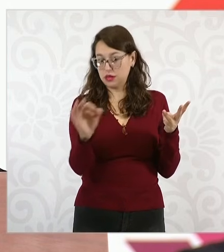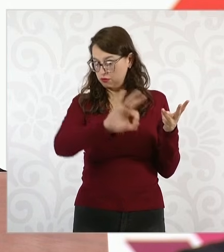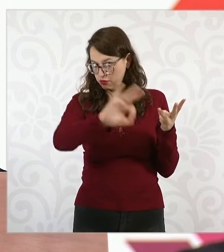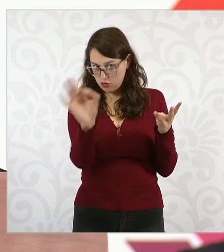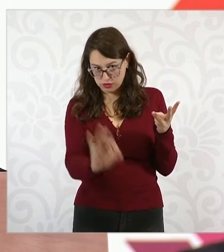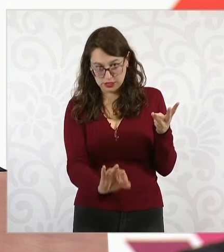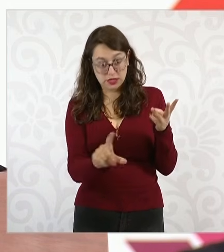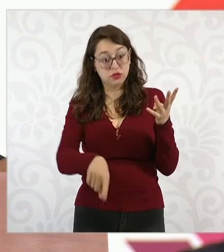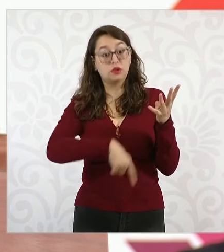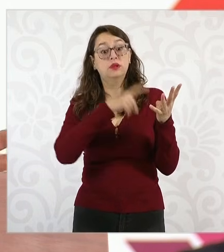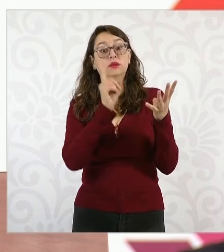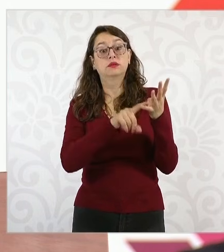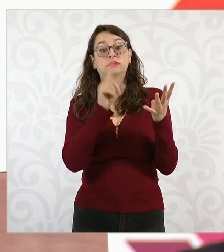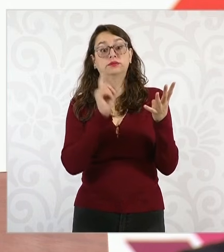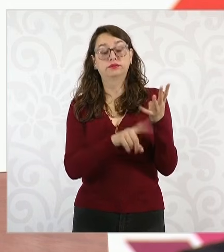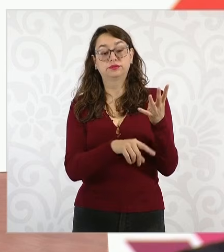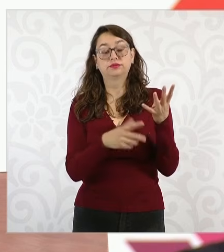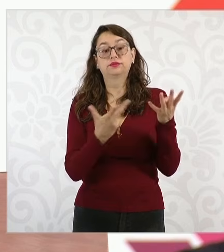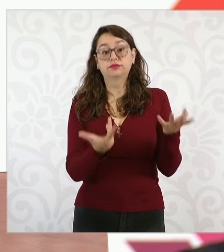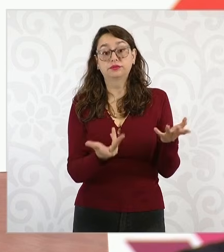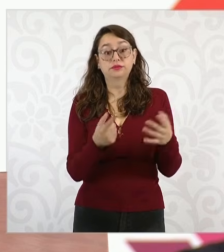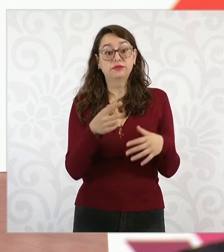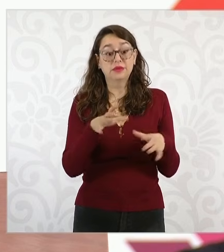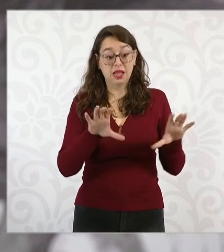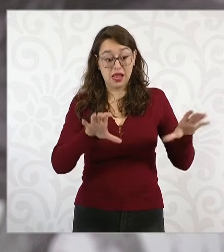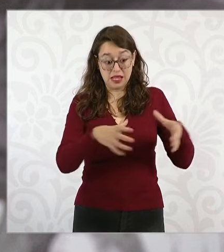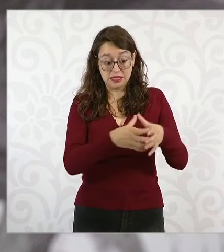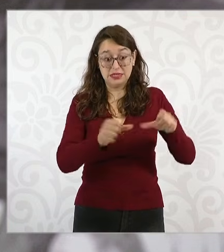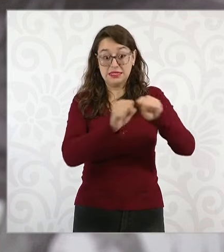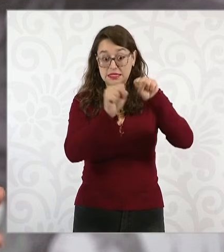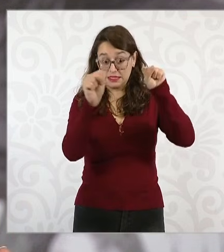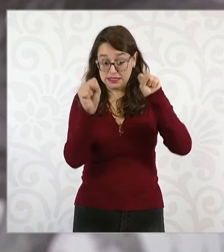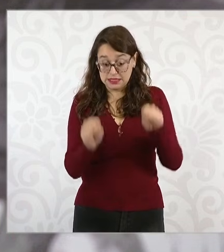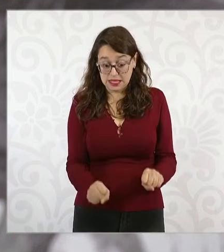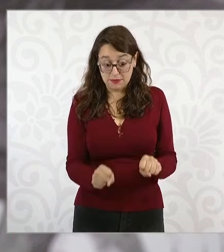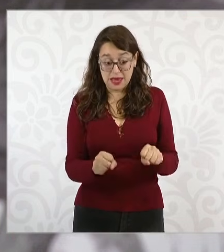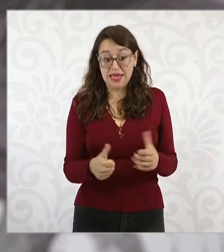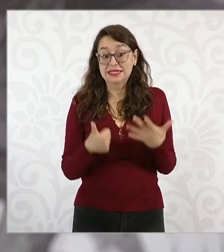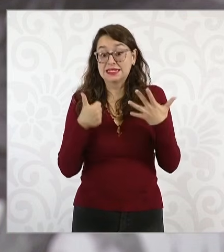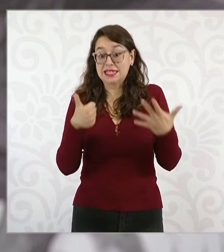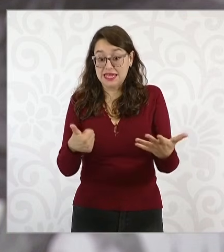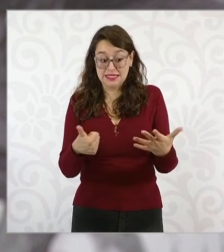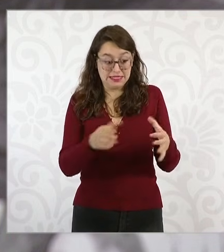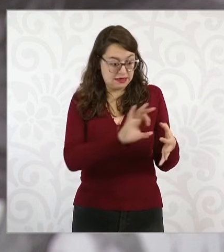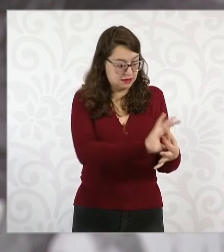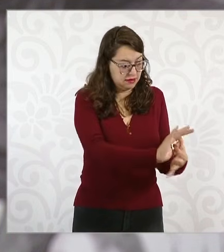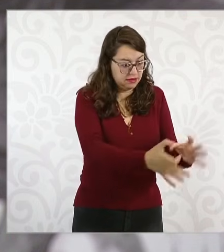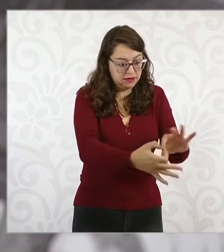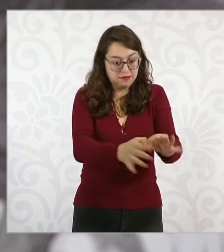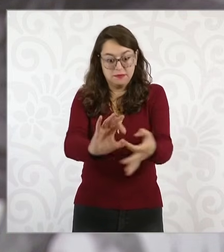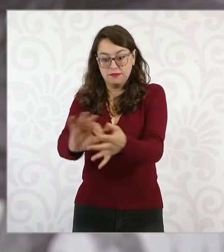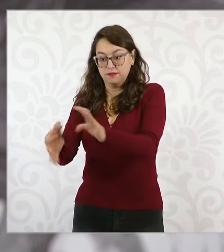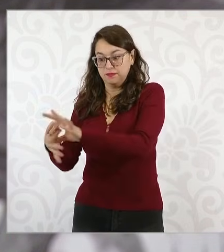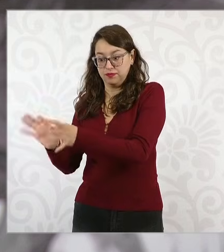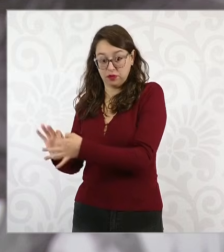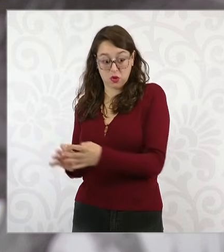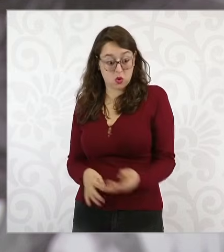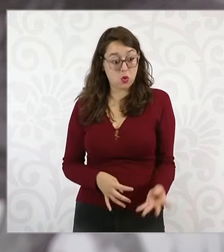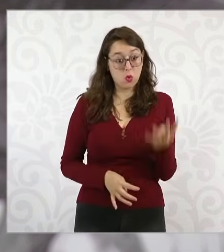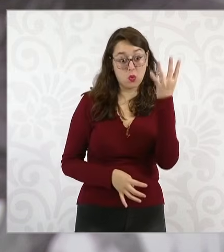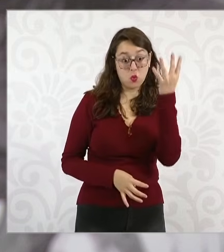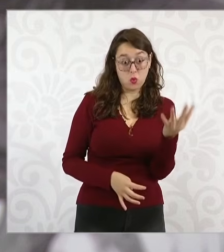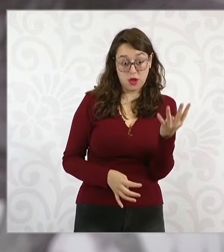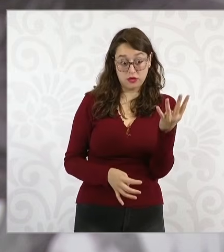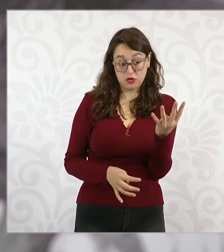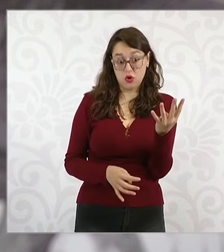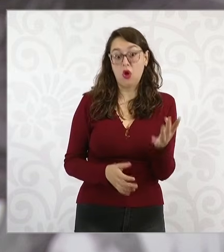completamente en operación, y lo que hay que decir es que esto es un sistema que consta de 6 obras. Ya las obras que están en funcionamiento